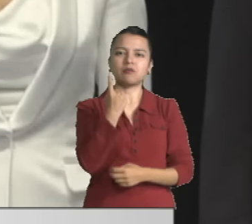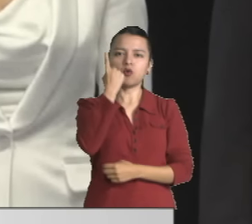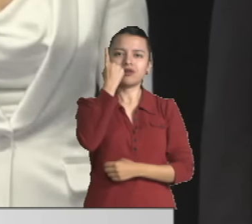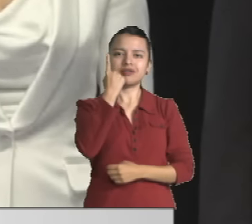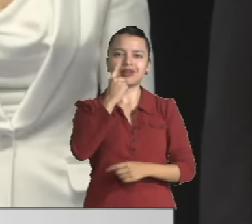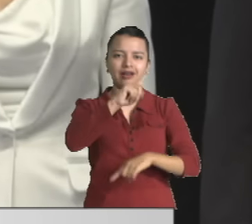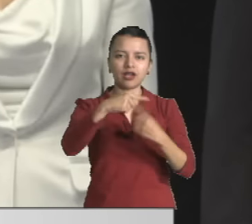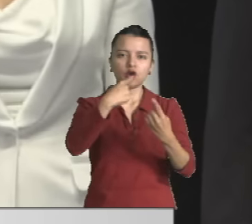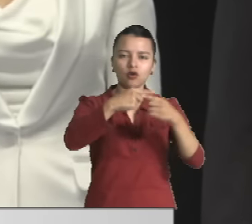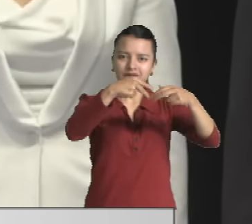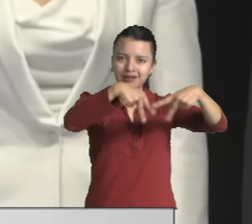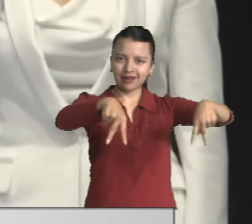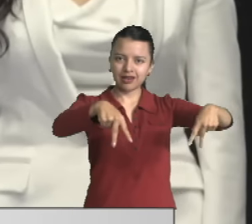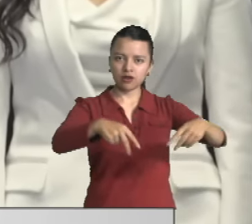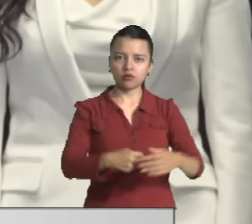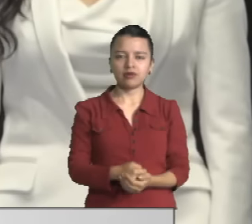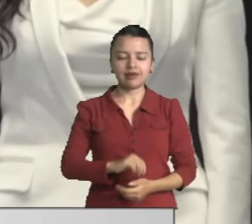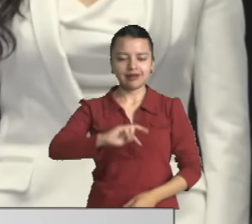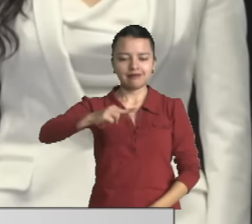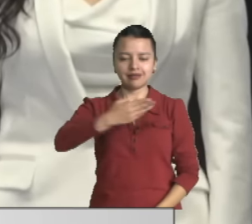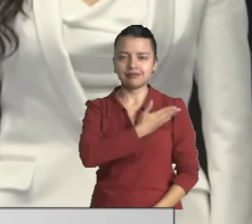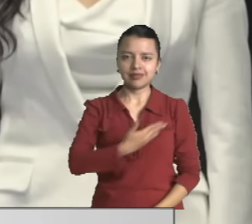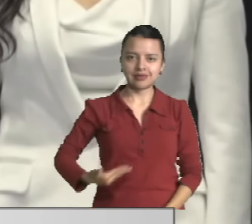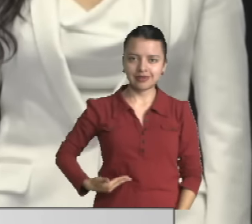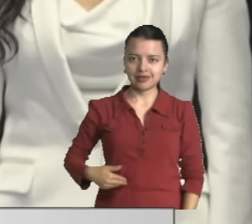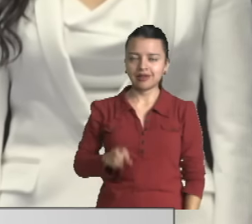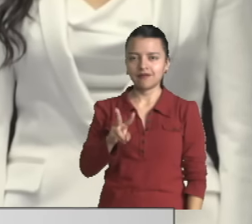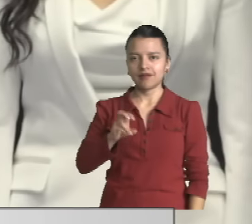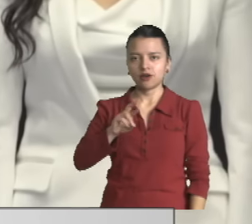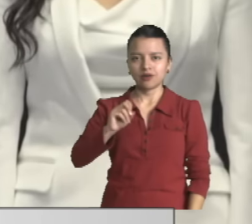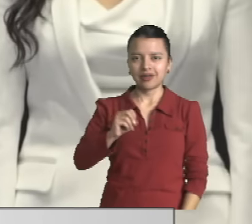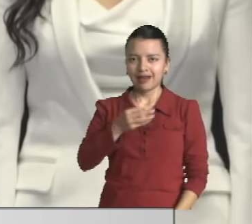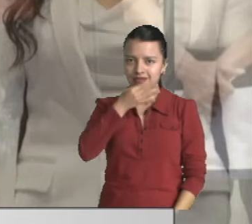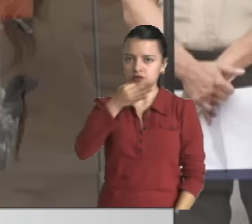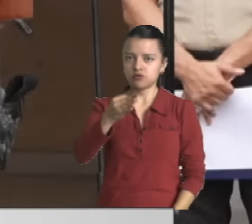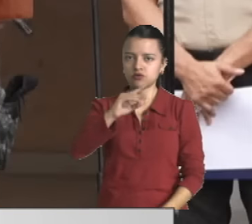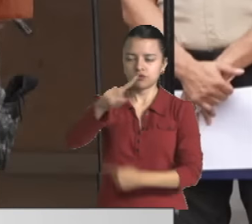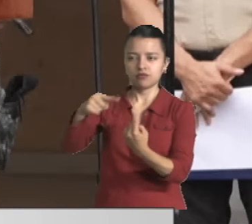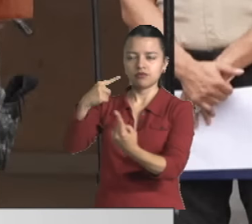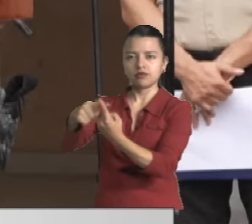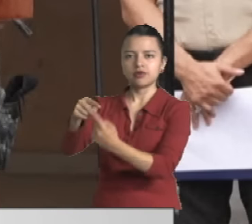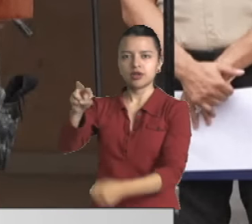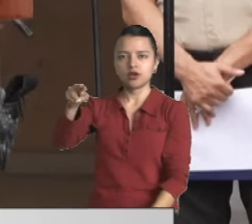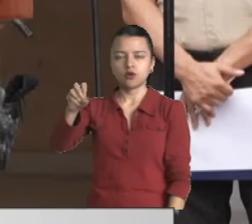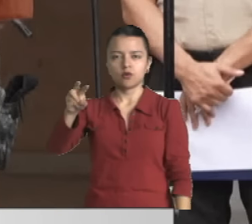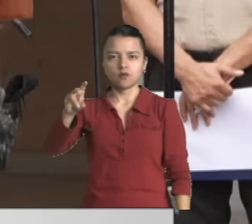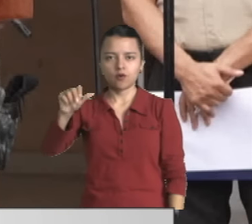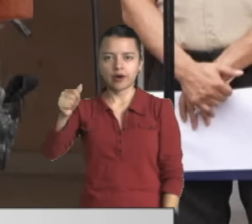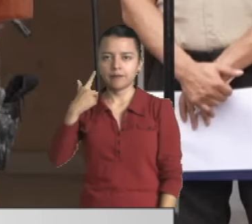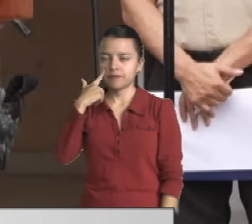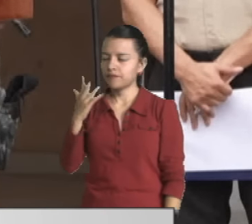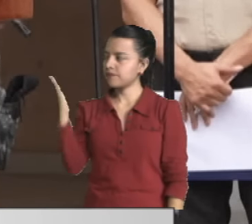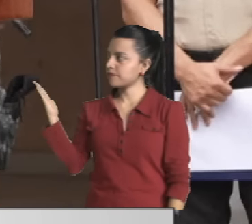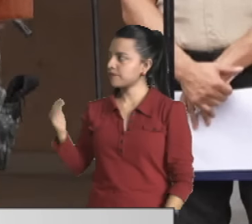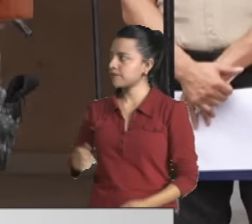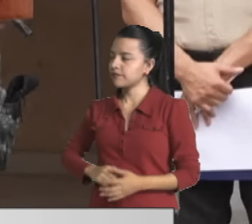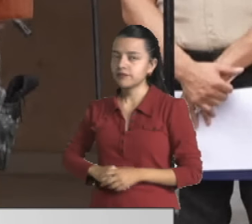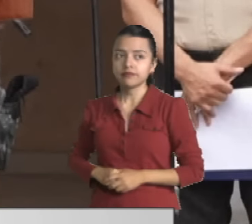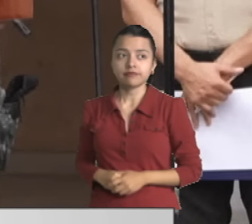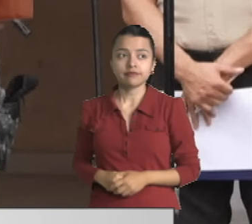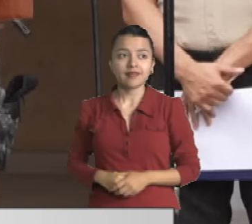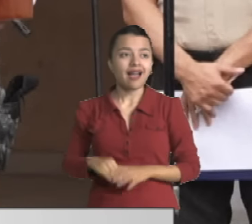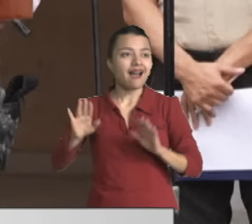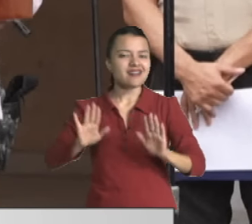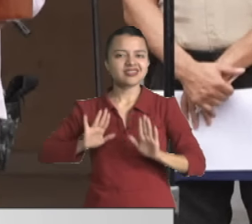género presentó esta semana la vicepresidenta Verónica Abad contra el mandatario Daniel Noboa. Mientras la vieja política juega en contra del